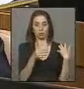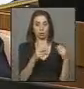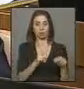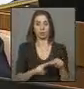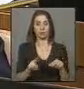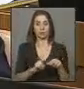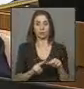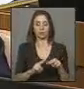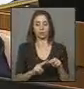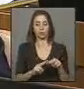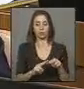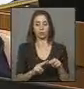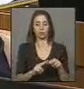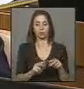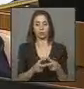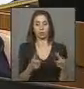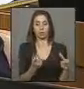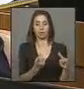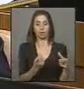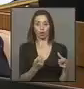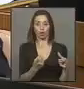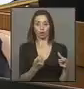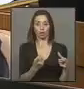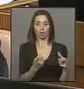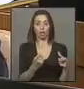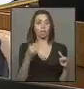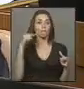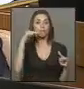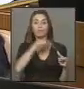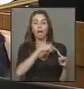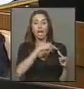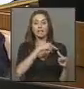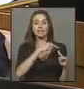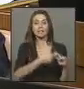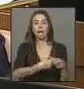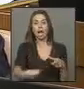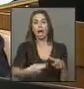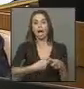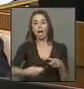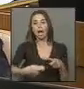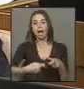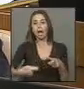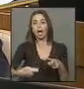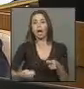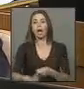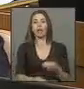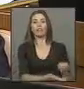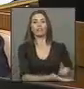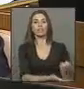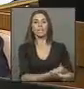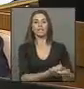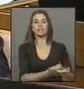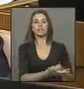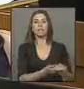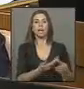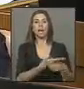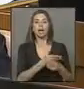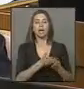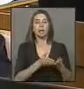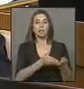realizado y se han entregado también boletas ideológicamente falsas para, entre comillas, financiar a algunos pescadores